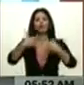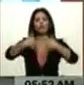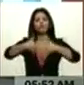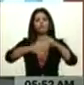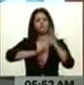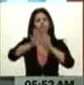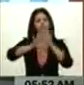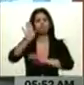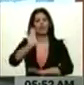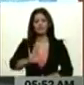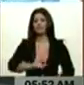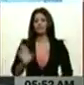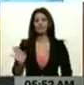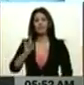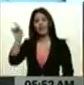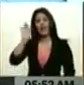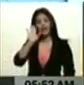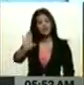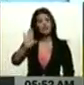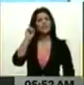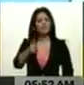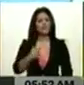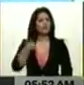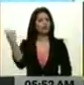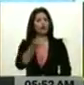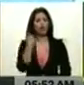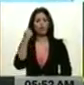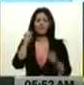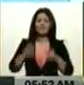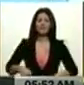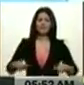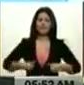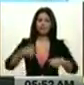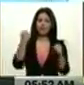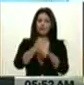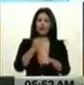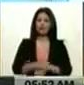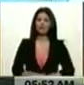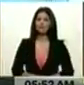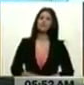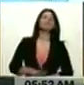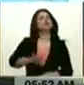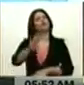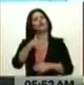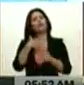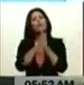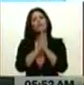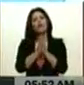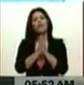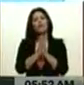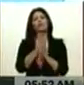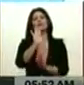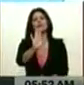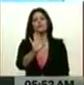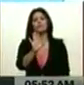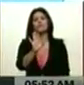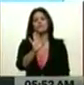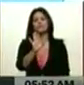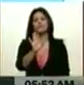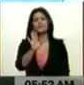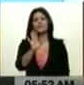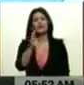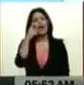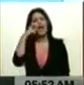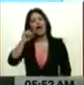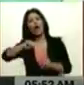vamos. Fíjense ustedes. Yo quiero que ustedes vean esto. Y por favor, quiero que busquemos uno de los que termina que dice: